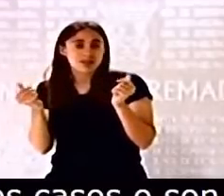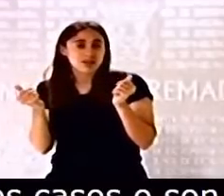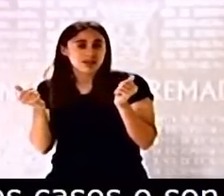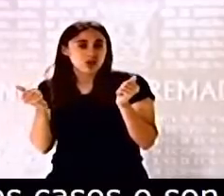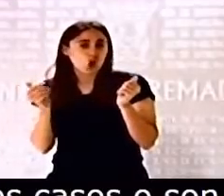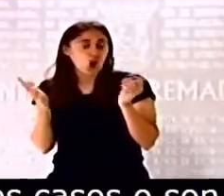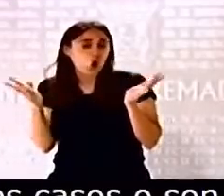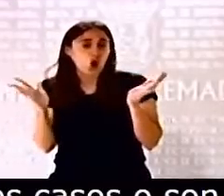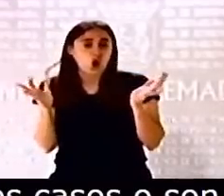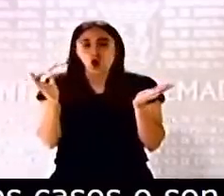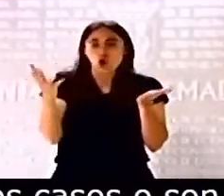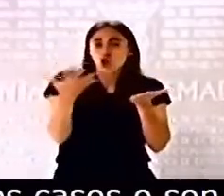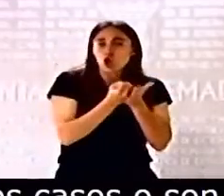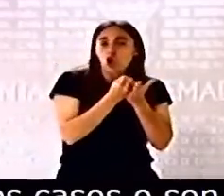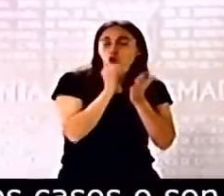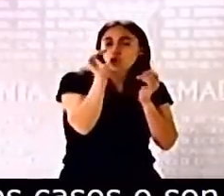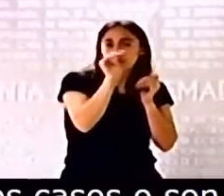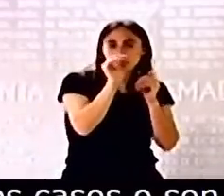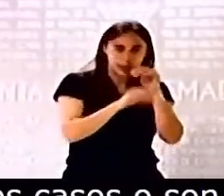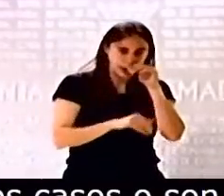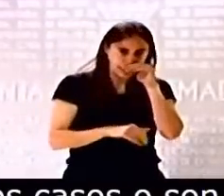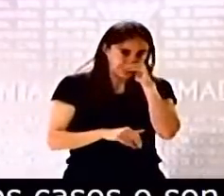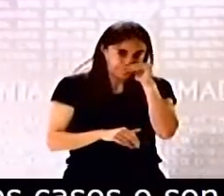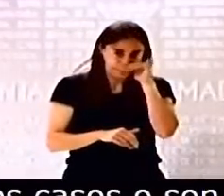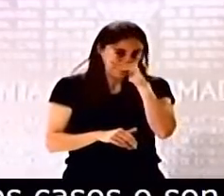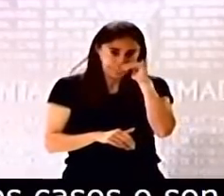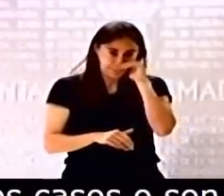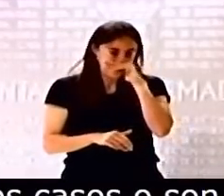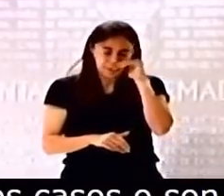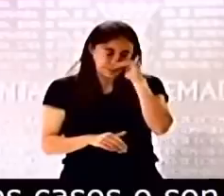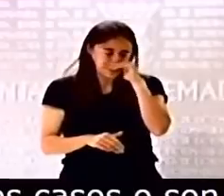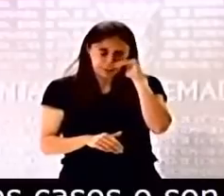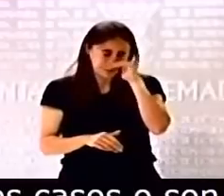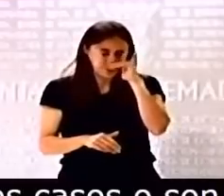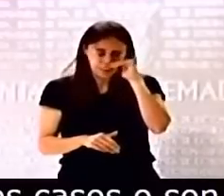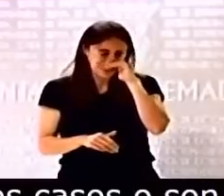externos a nuestra región.